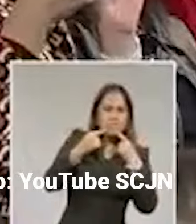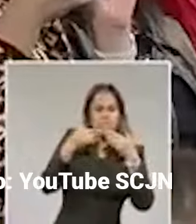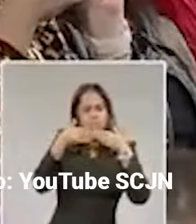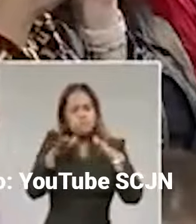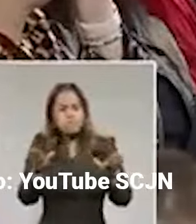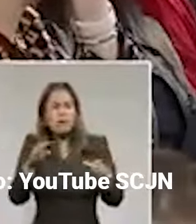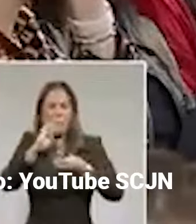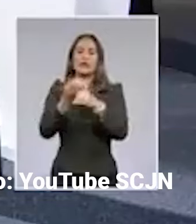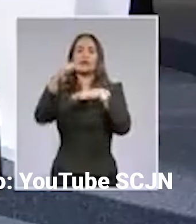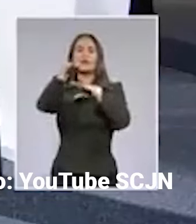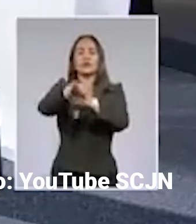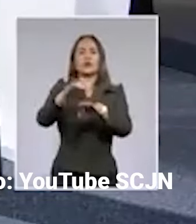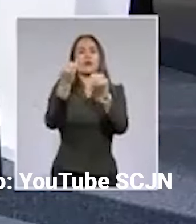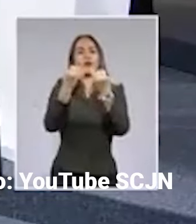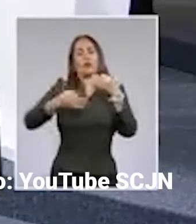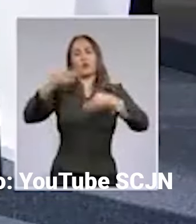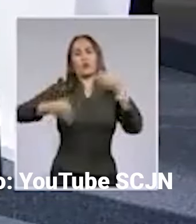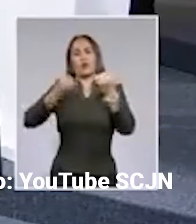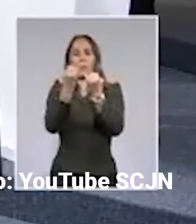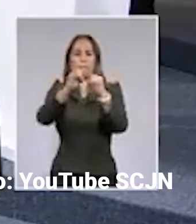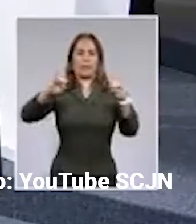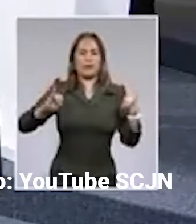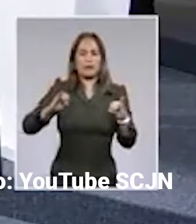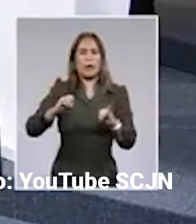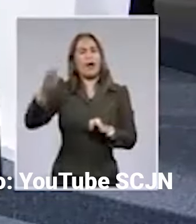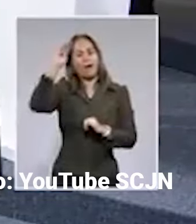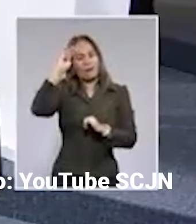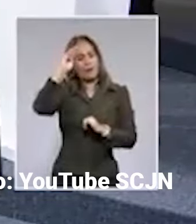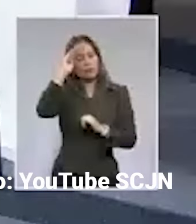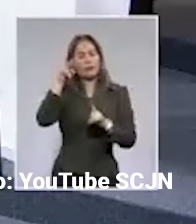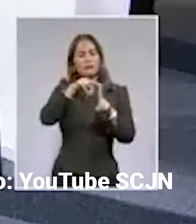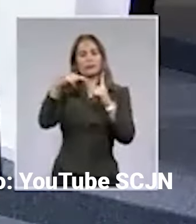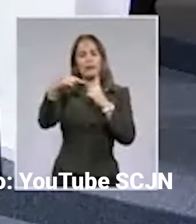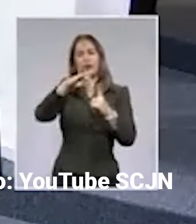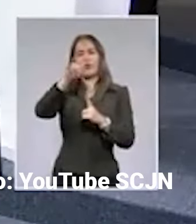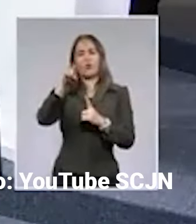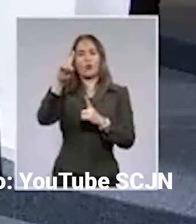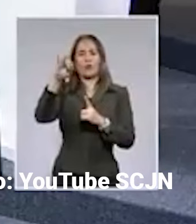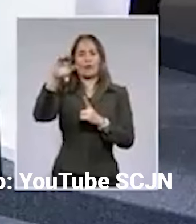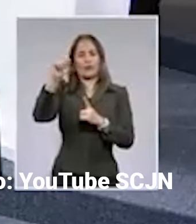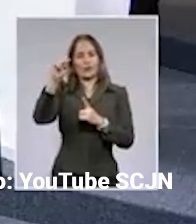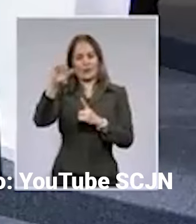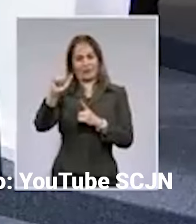diversas perspectivas la relevancia de este principio en la garantía y protección de los Derechos